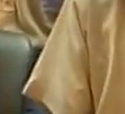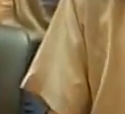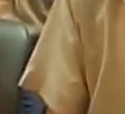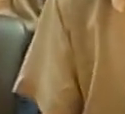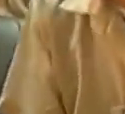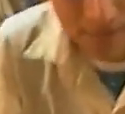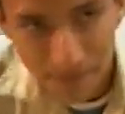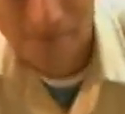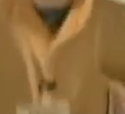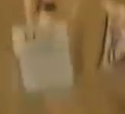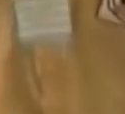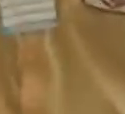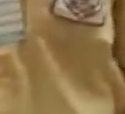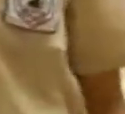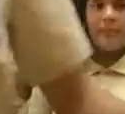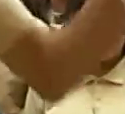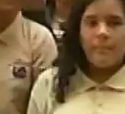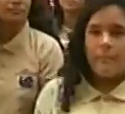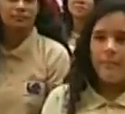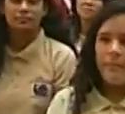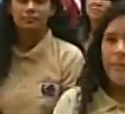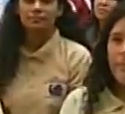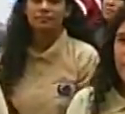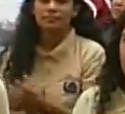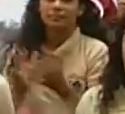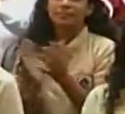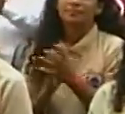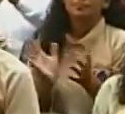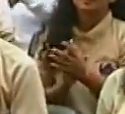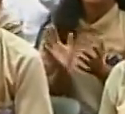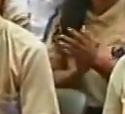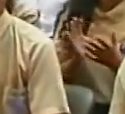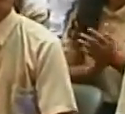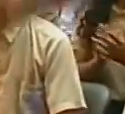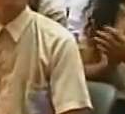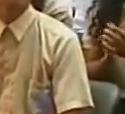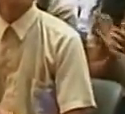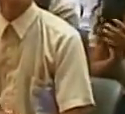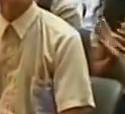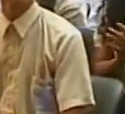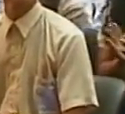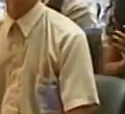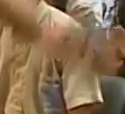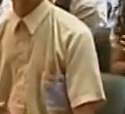Ciudadano Andy Zambrano, vicepresidente de la Región Centro Occidental.